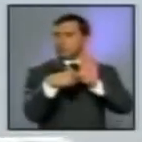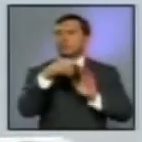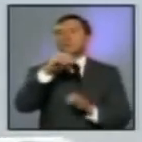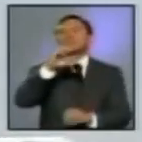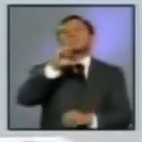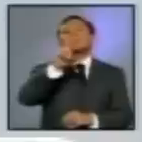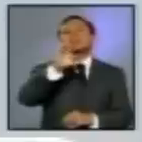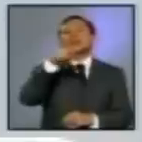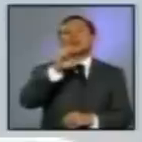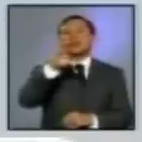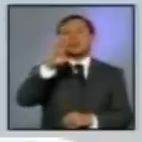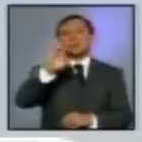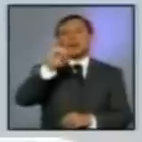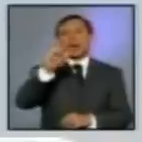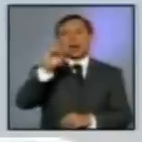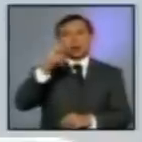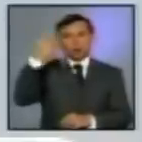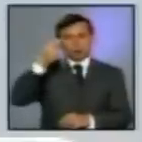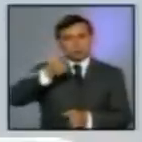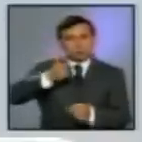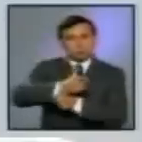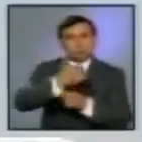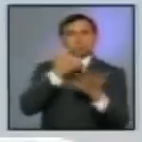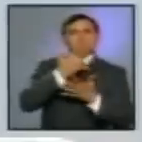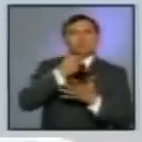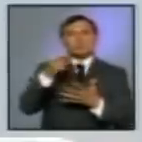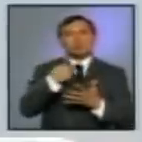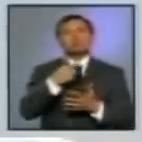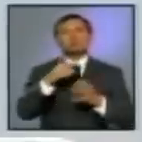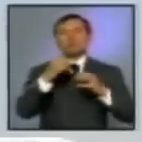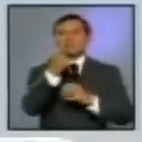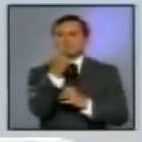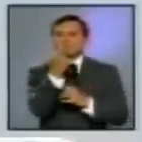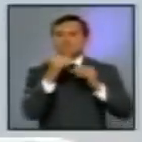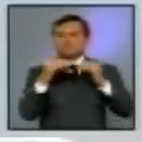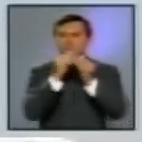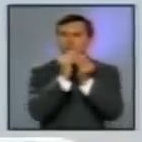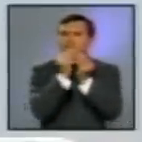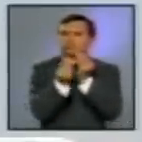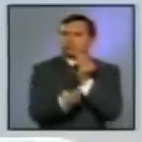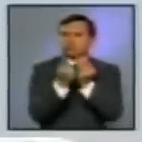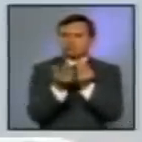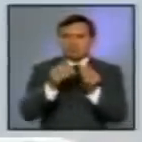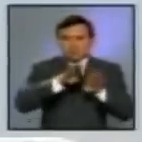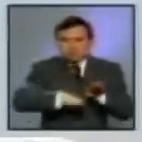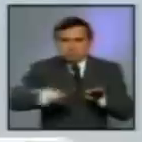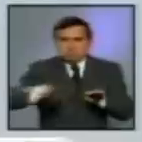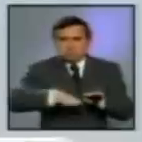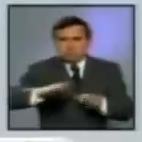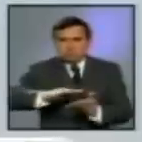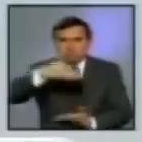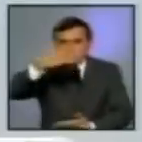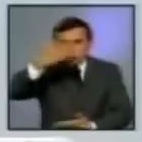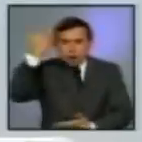con fajos de billetes, con ligas, y que la noticia de aquel entonces claramente